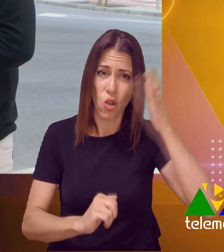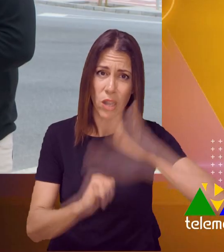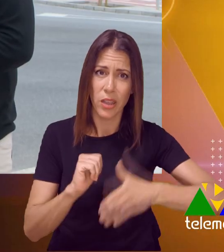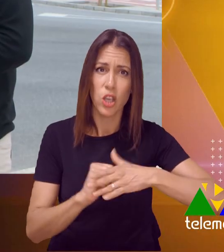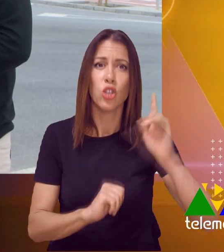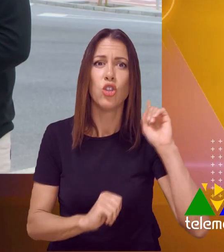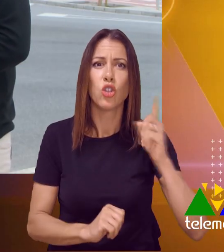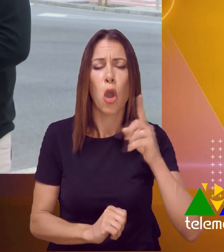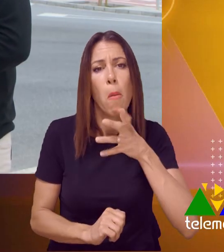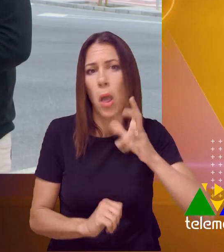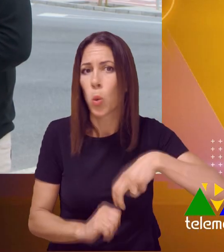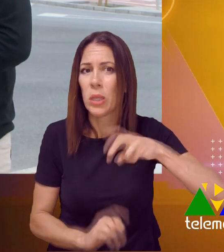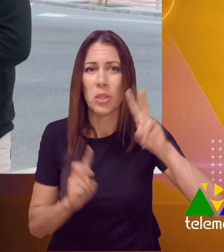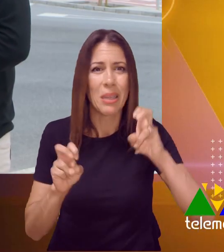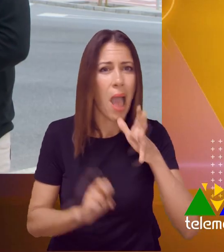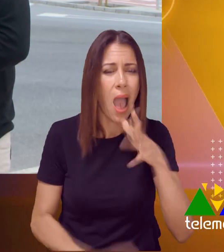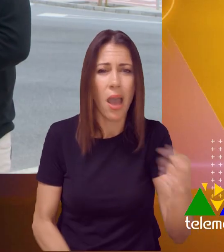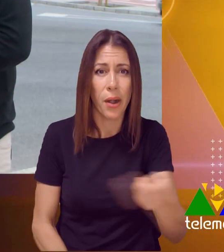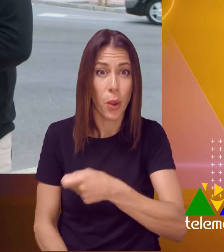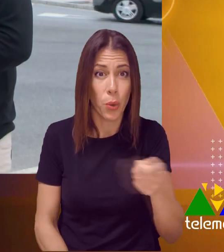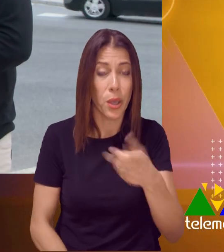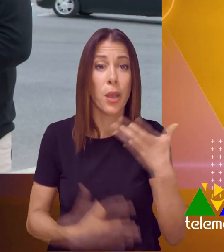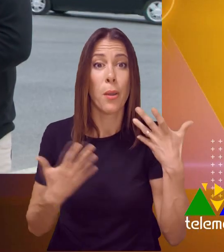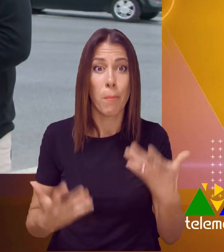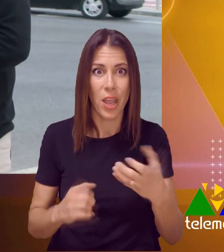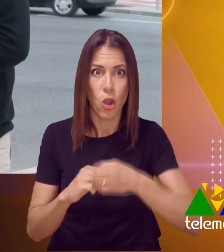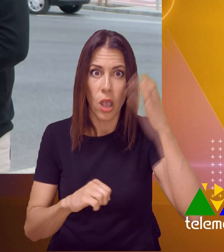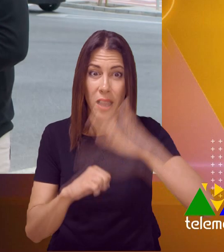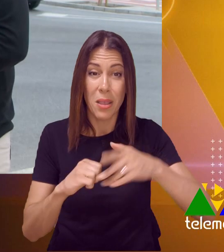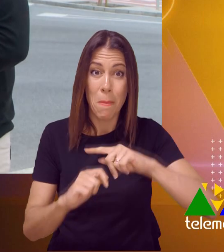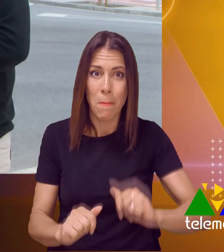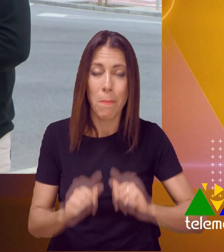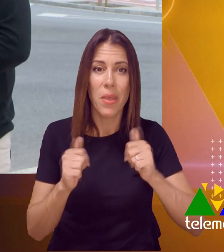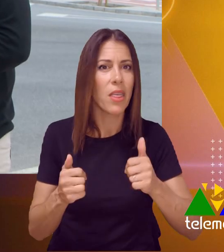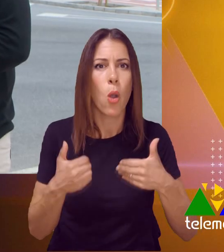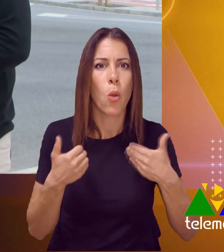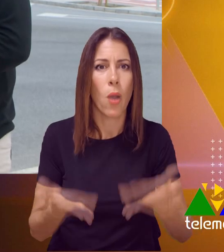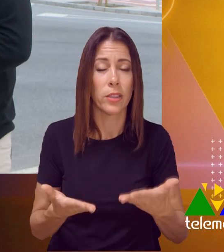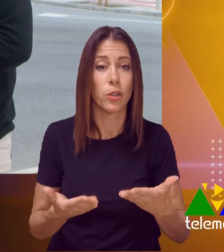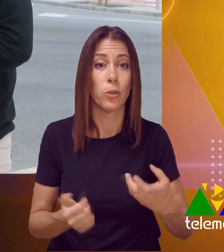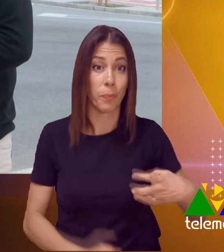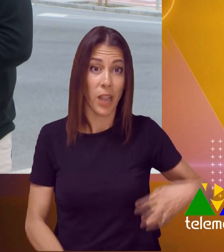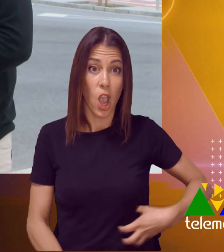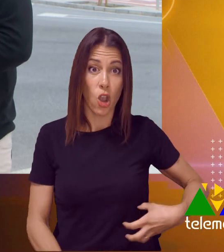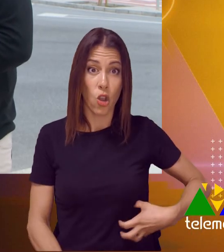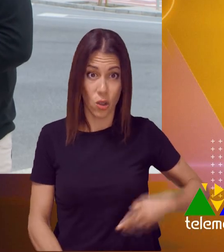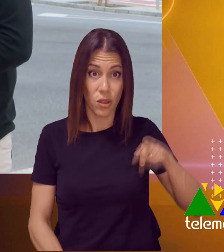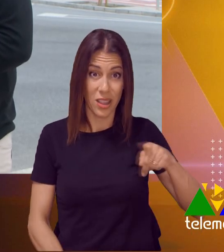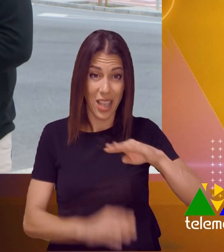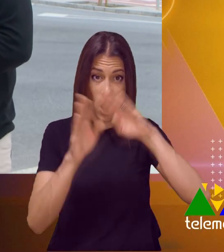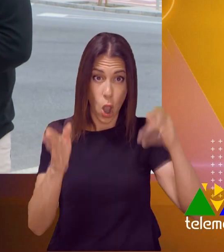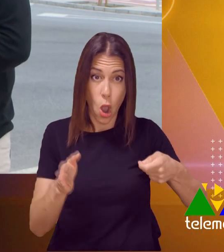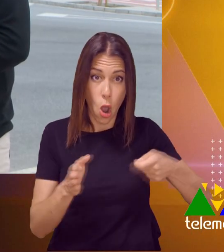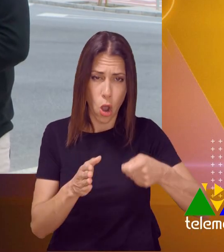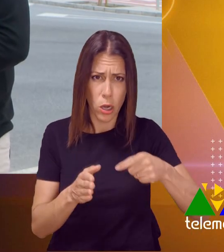viña de regadío. Cuando el cultivo cañero ya se mete cuando el conde de Borno